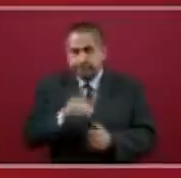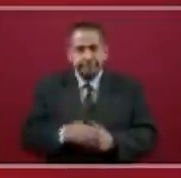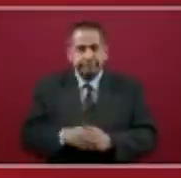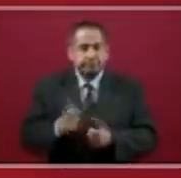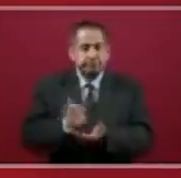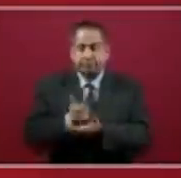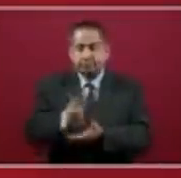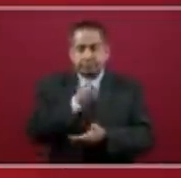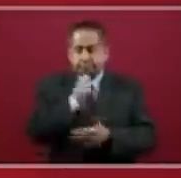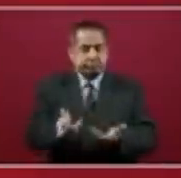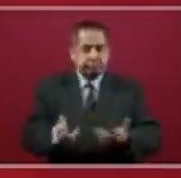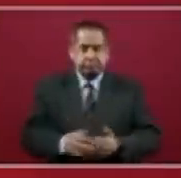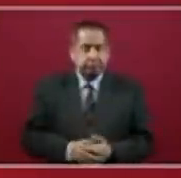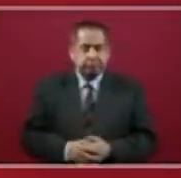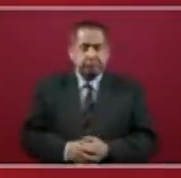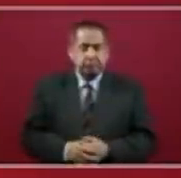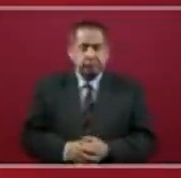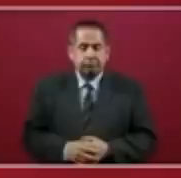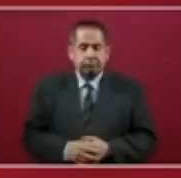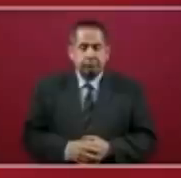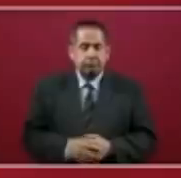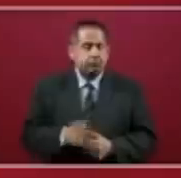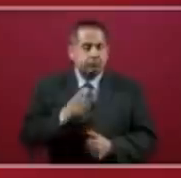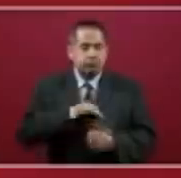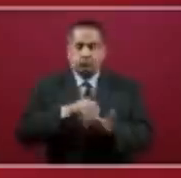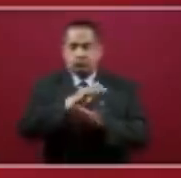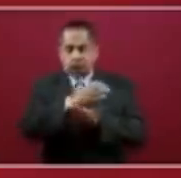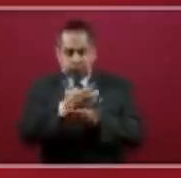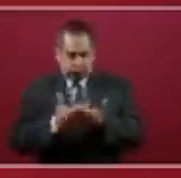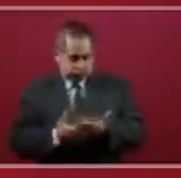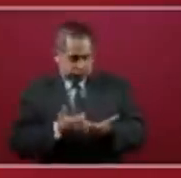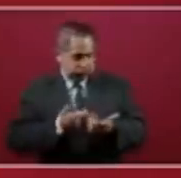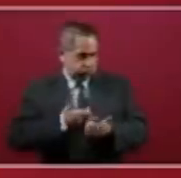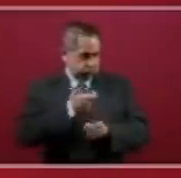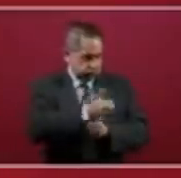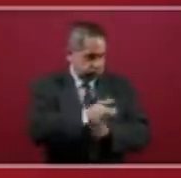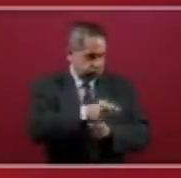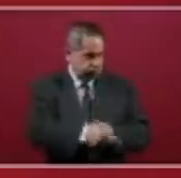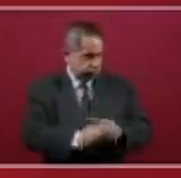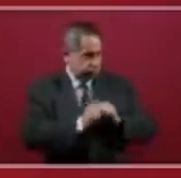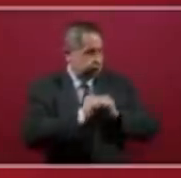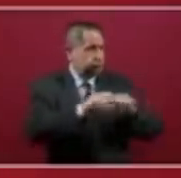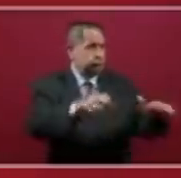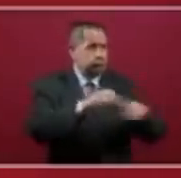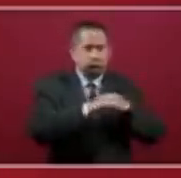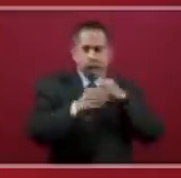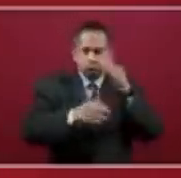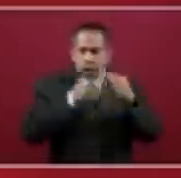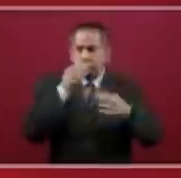porque no tenemos contratos con empresas.